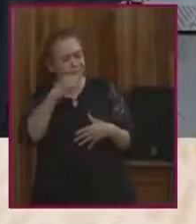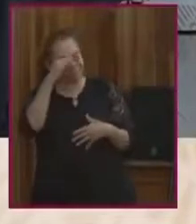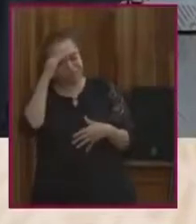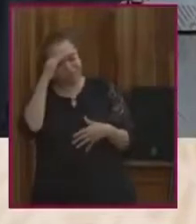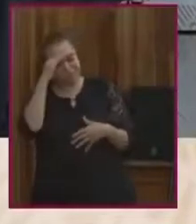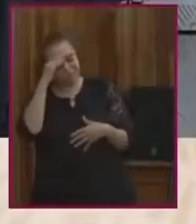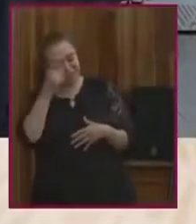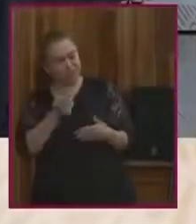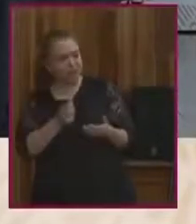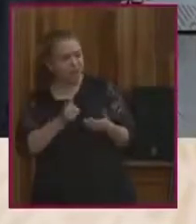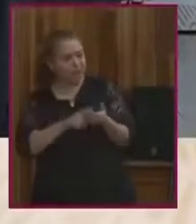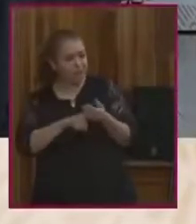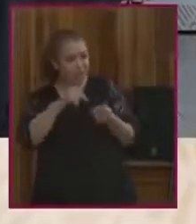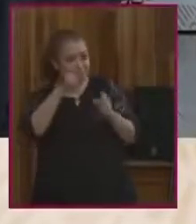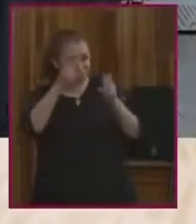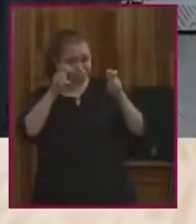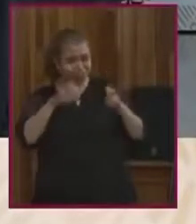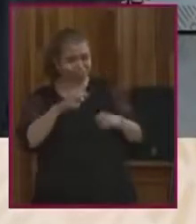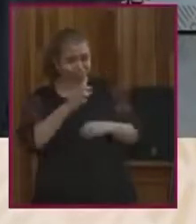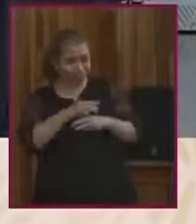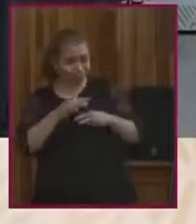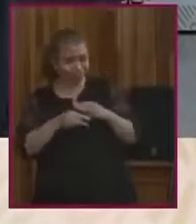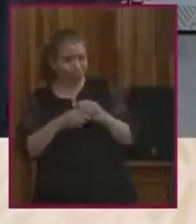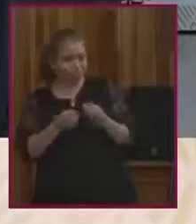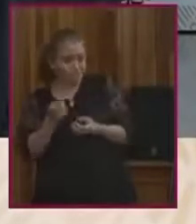mi currículum me va a enseñar